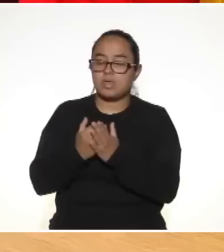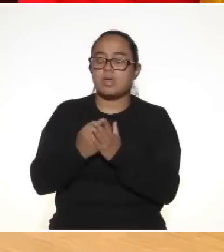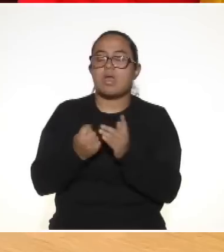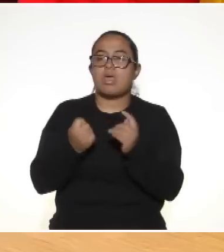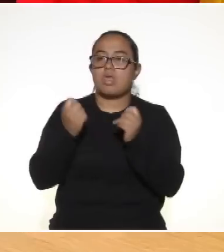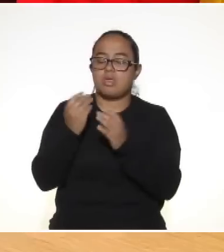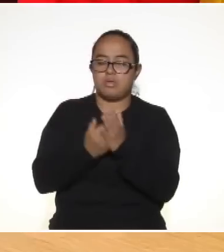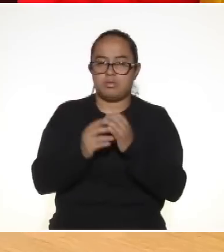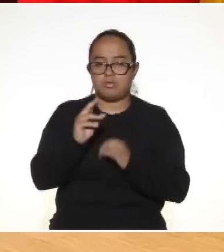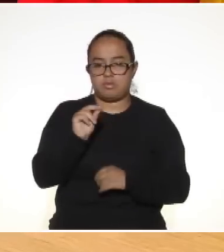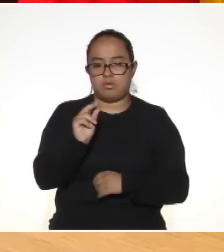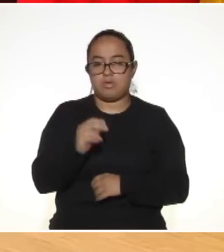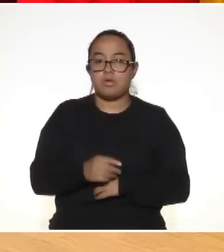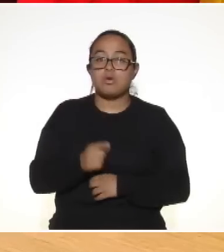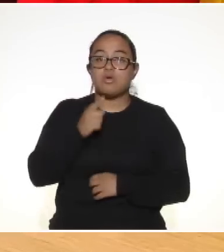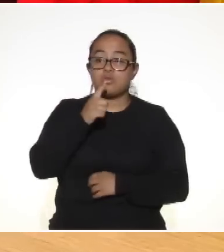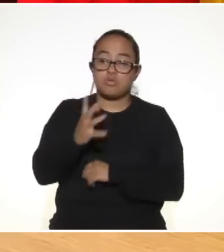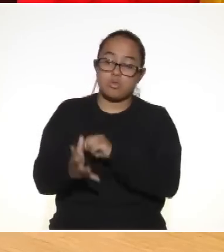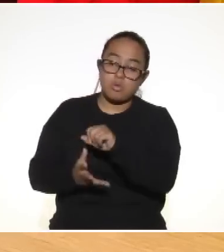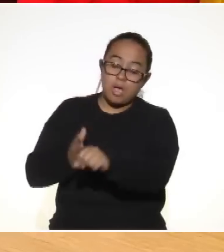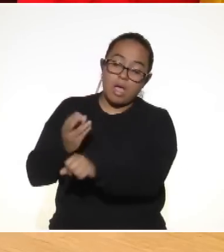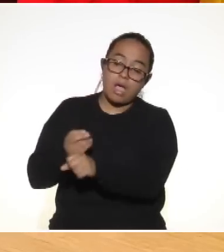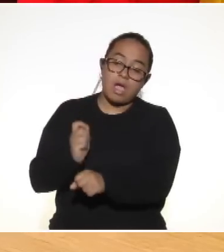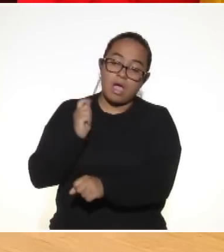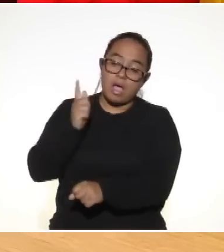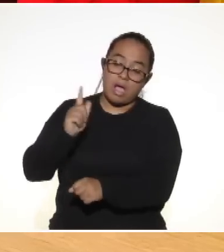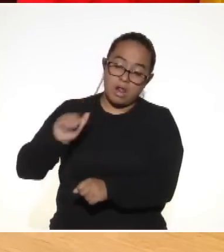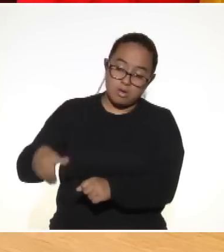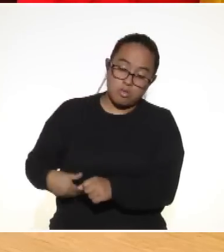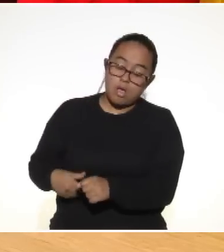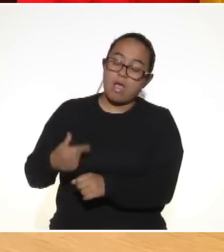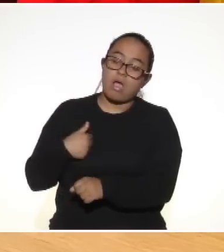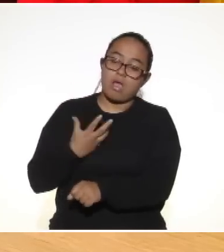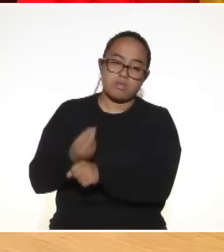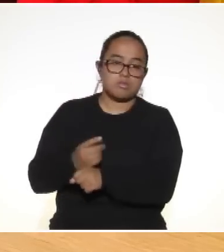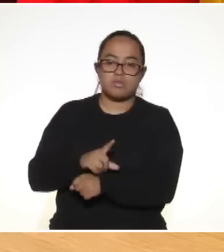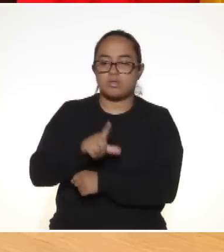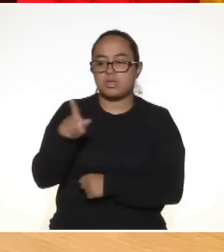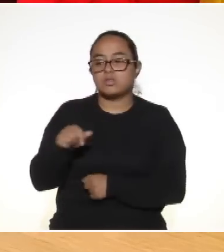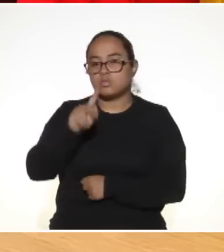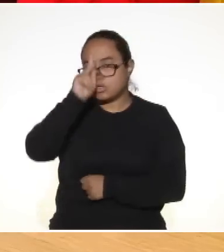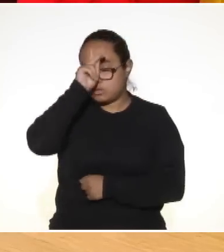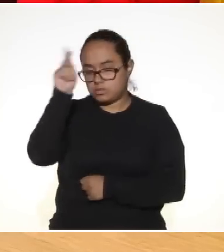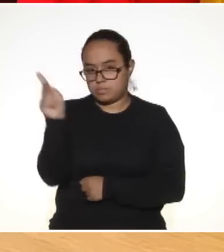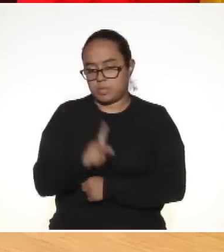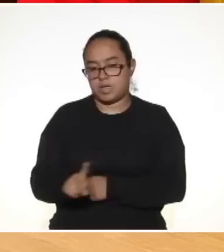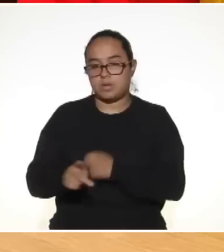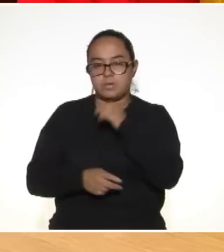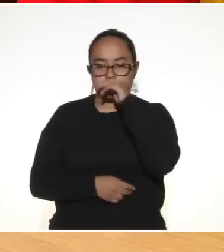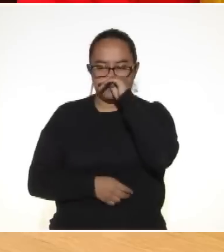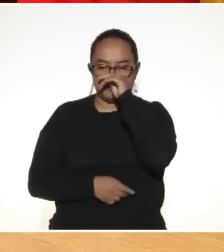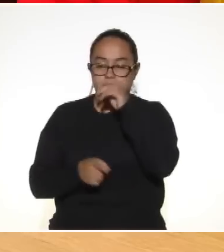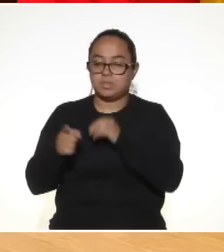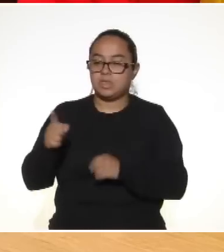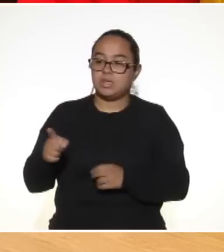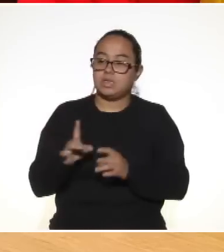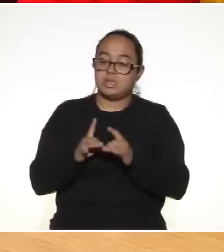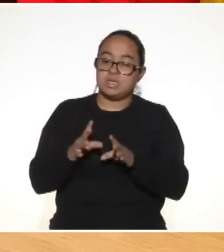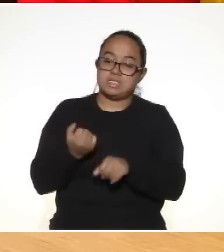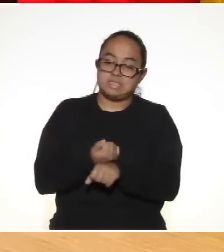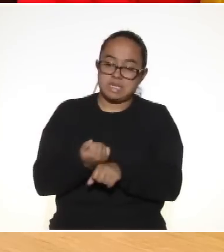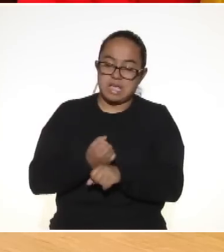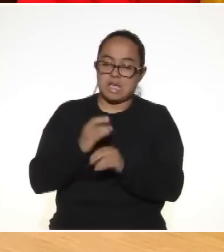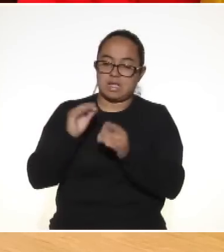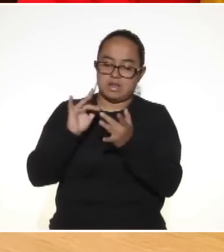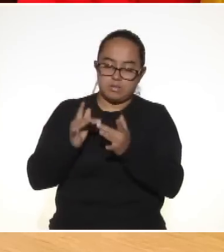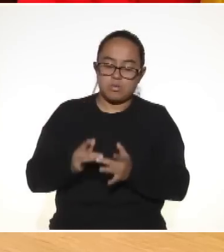A eso iba. No traten de arreglar nunca ustedes una fractura porque puede salir peor el caldo que las albóndigas, literalmente. Puedes lastimar un vaso sanguíneo, un nervio,